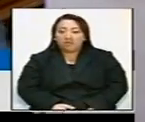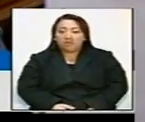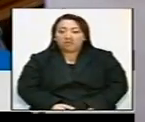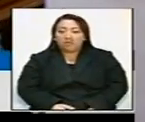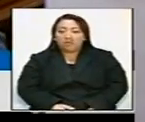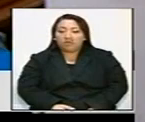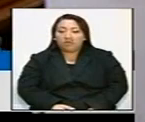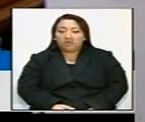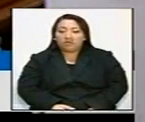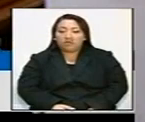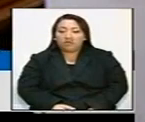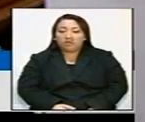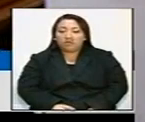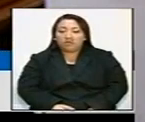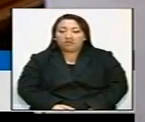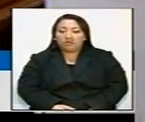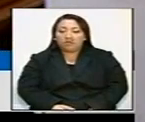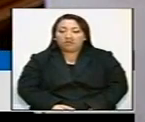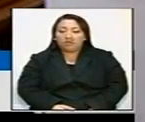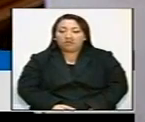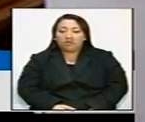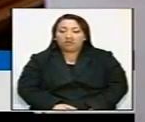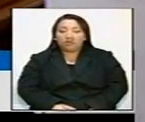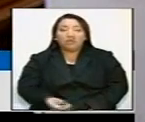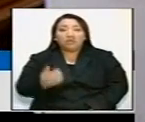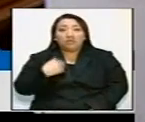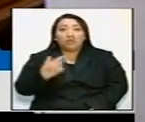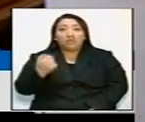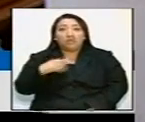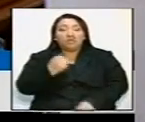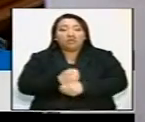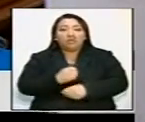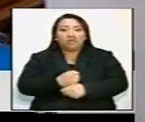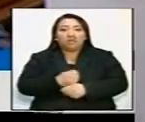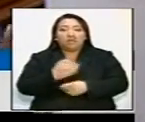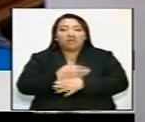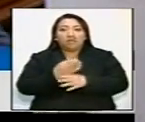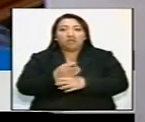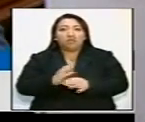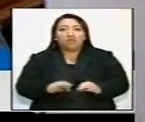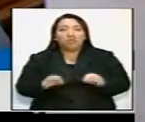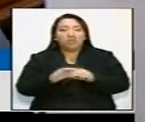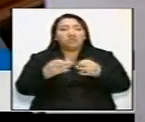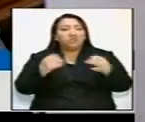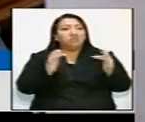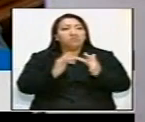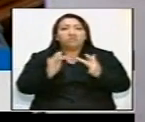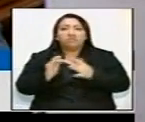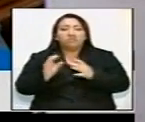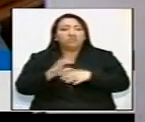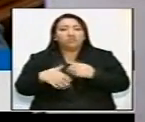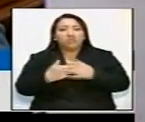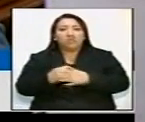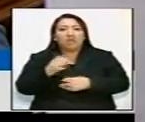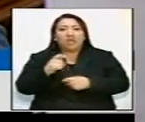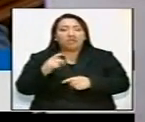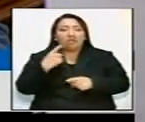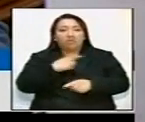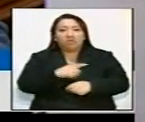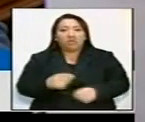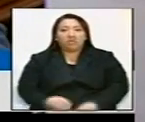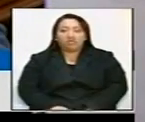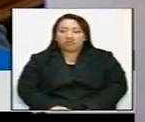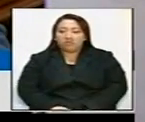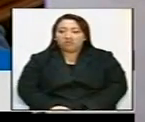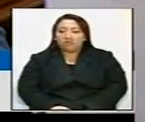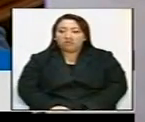de Competitividad, que es de donde vengo yo, hemos estado trabajando de manera muy coordinada y de manera activa con ellos,